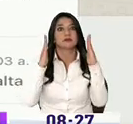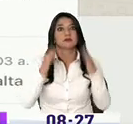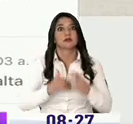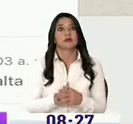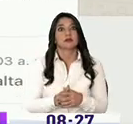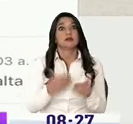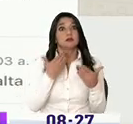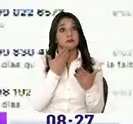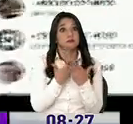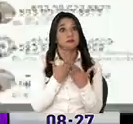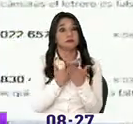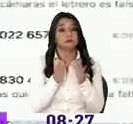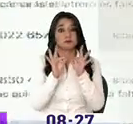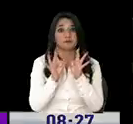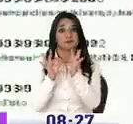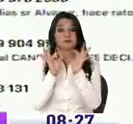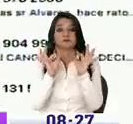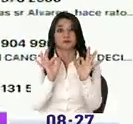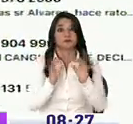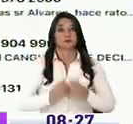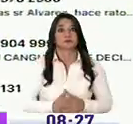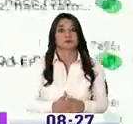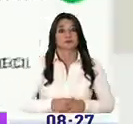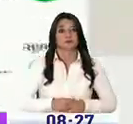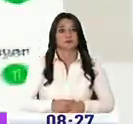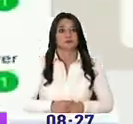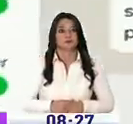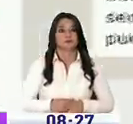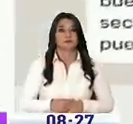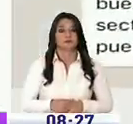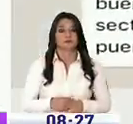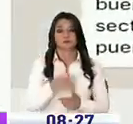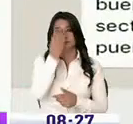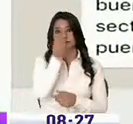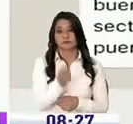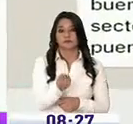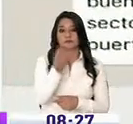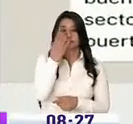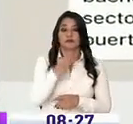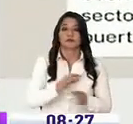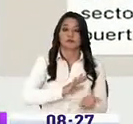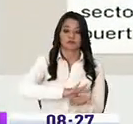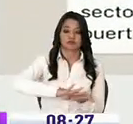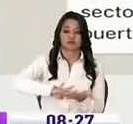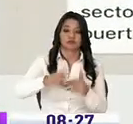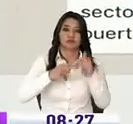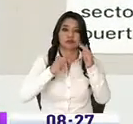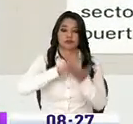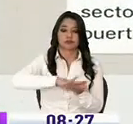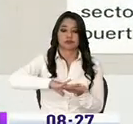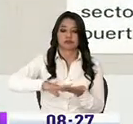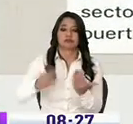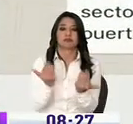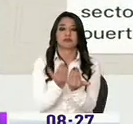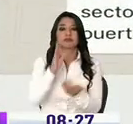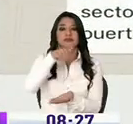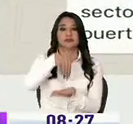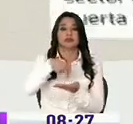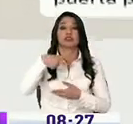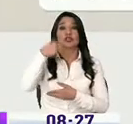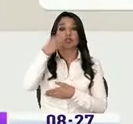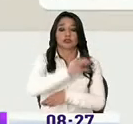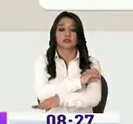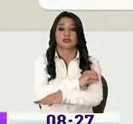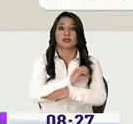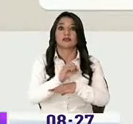Chévere, gracias por la corrección. Diego Vázquez de Cepeda. Buenos días, aquí interesa por votar escombros o tereques, sector centro norte. Existe en la